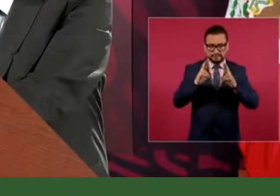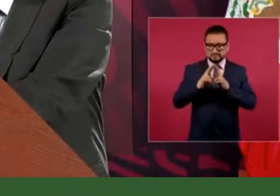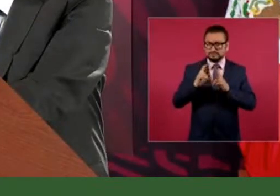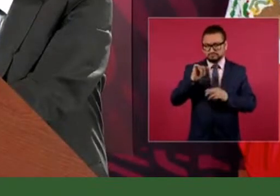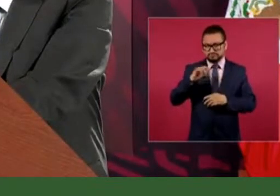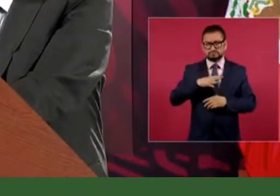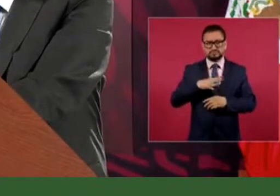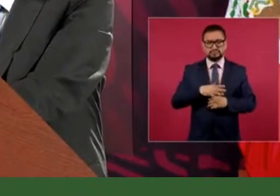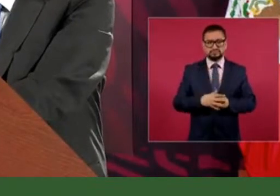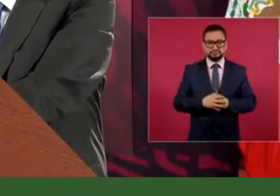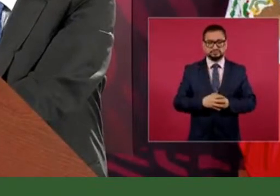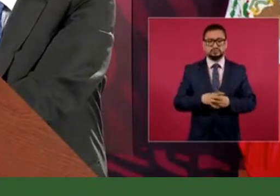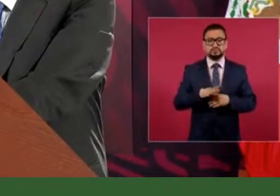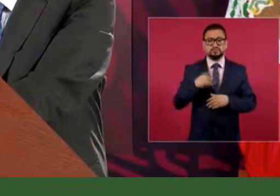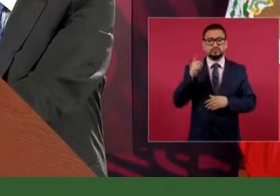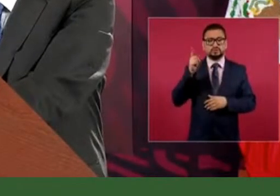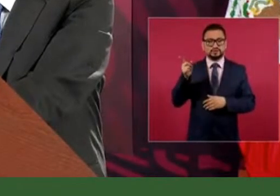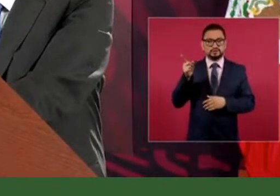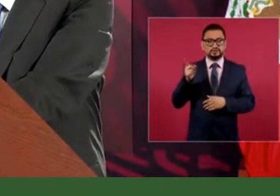porque le